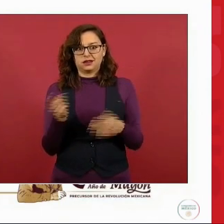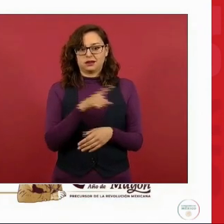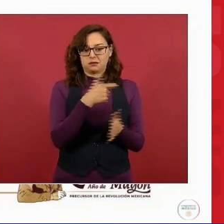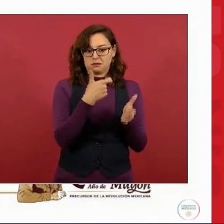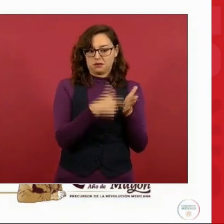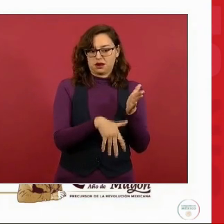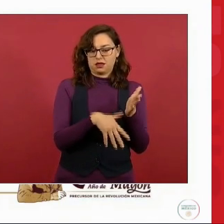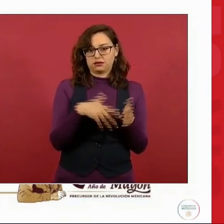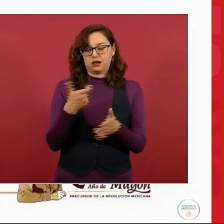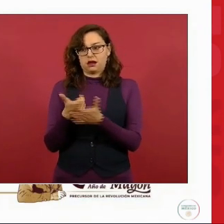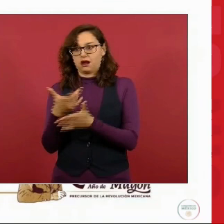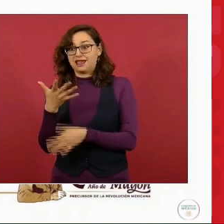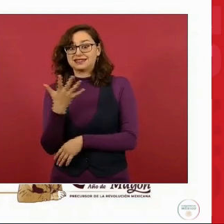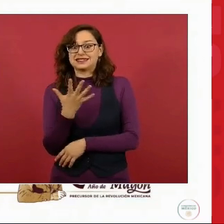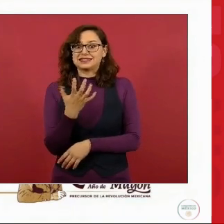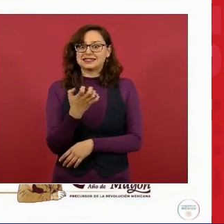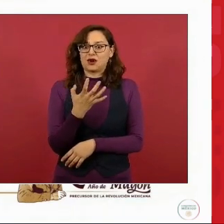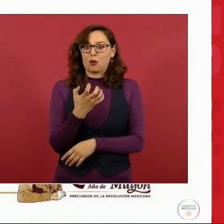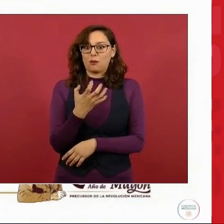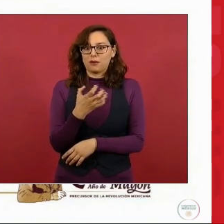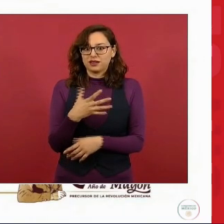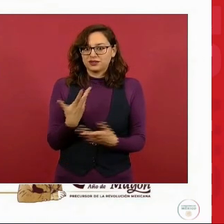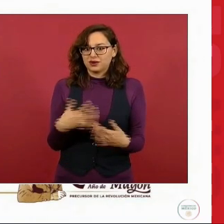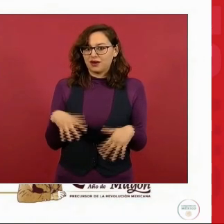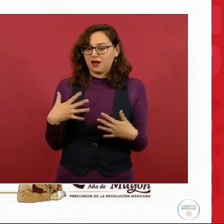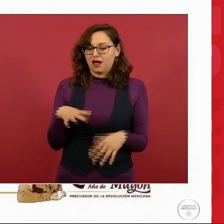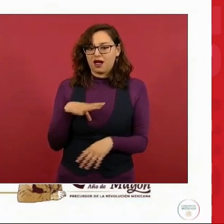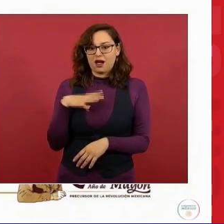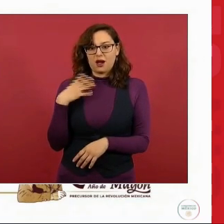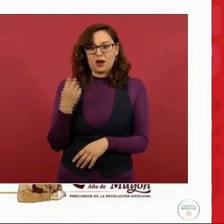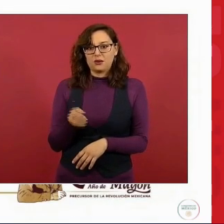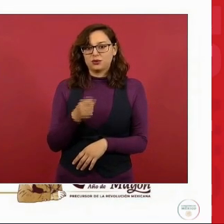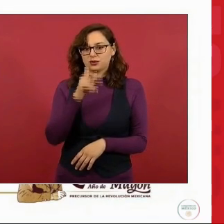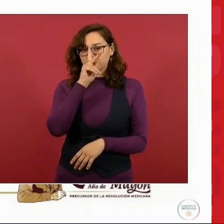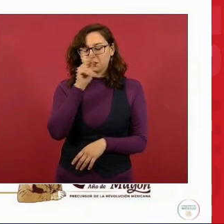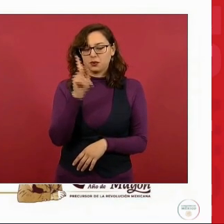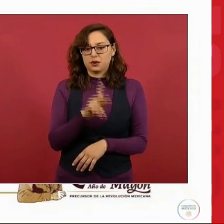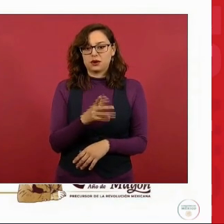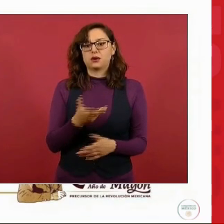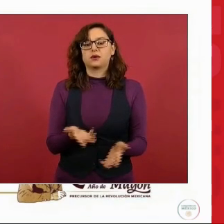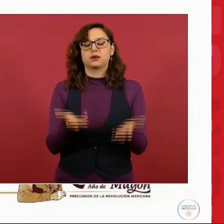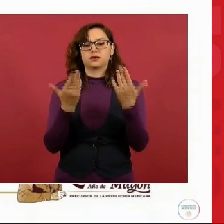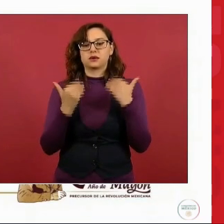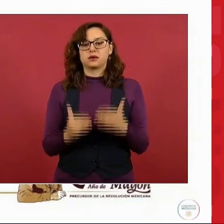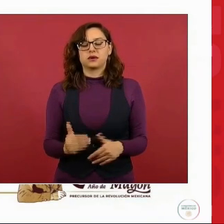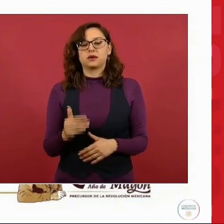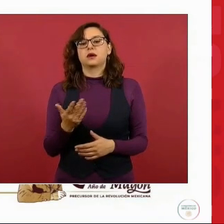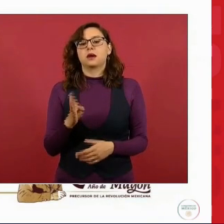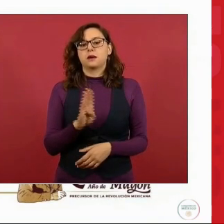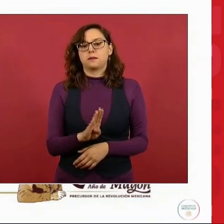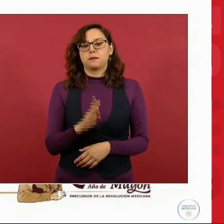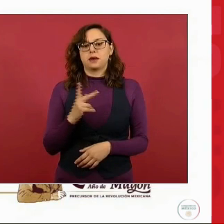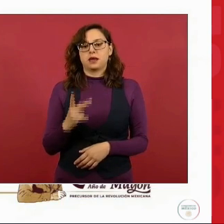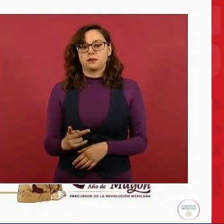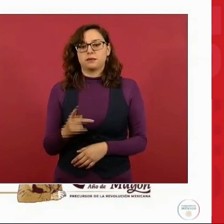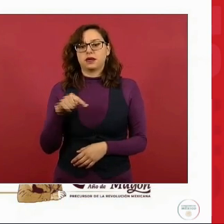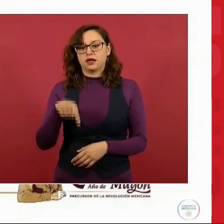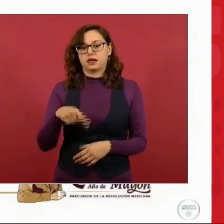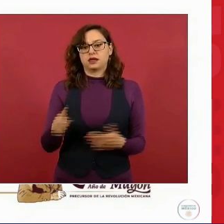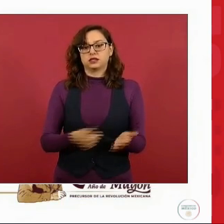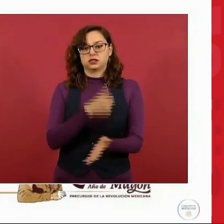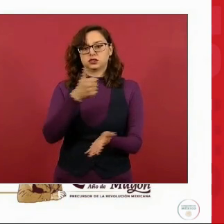caras, mucha diferencia. En León, Guanajuato, es de Chevron, y 25 pesos con 99 centavos de